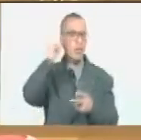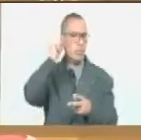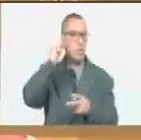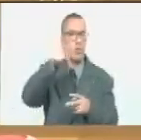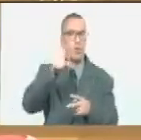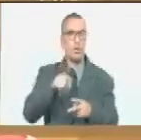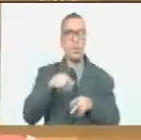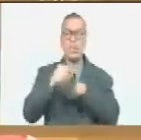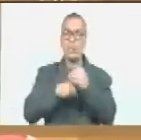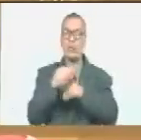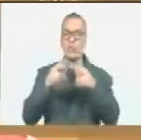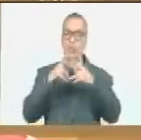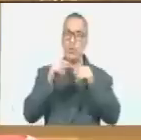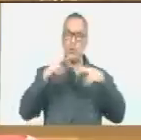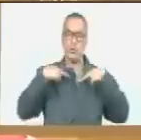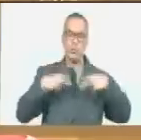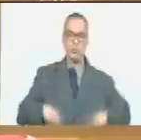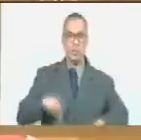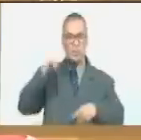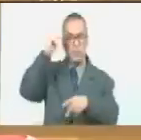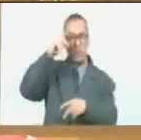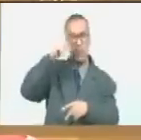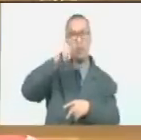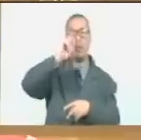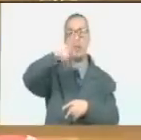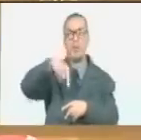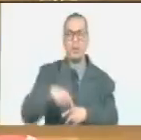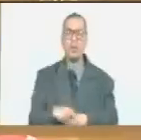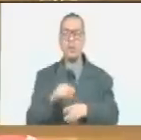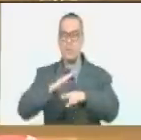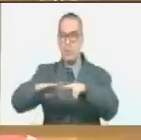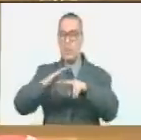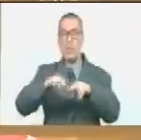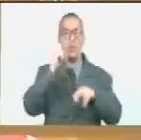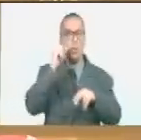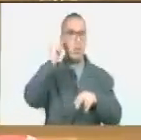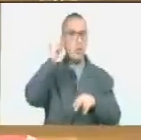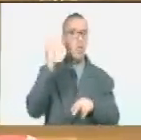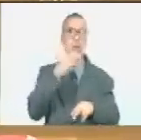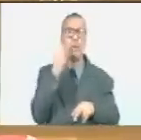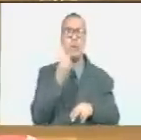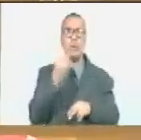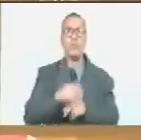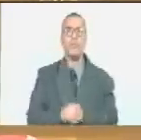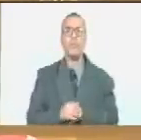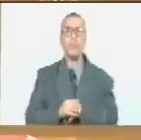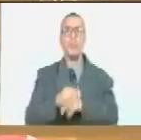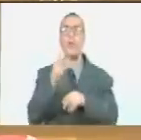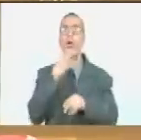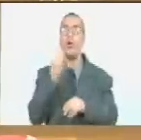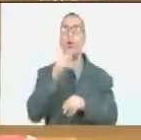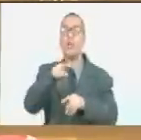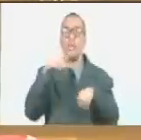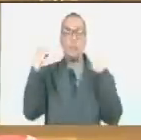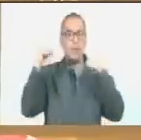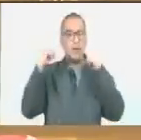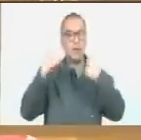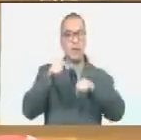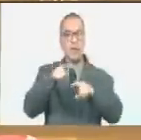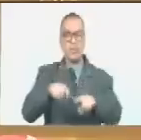que han dedicado su vida a enseñar, como también a los niños, niñas y adolescentes y jóvenes que practican